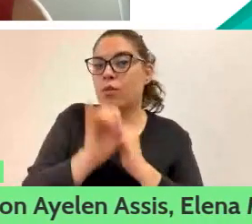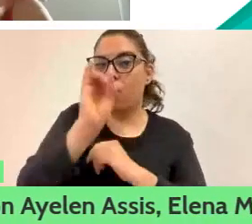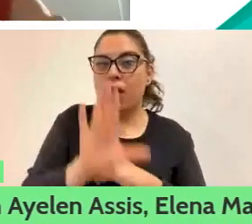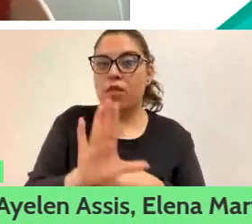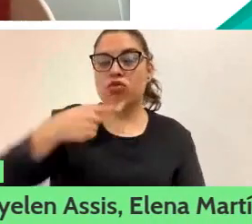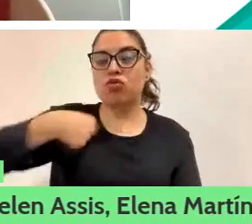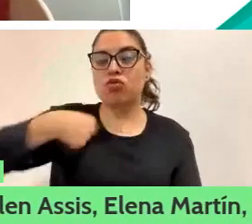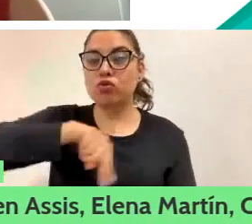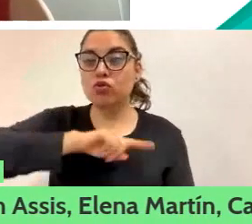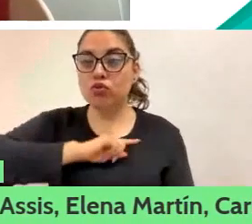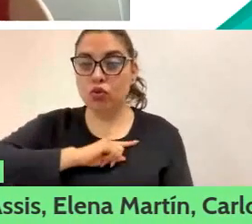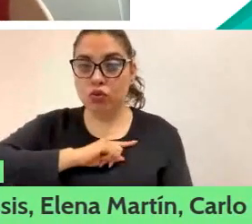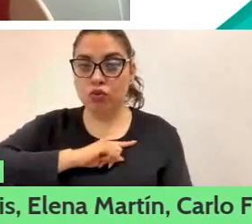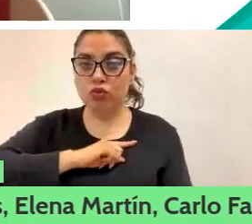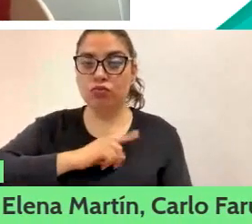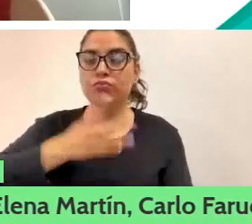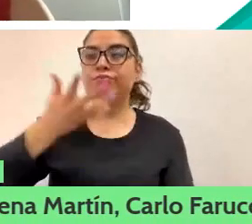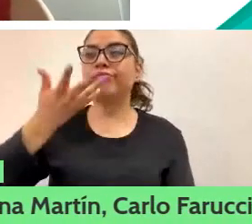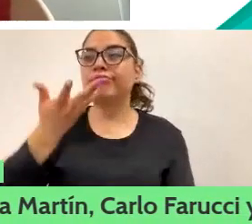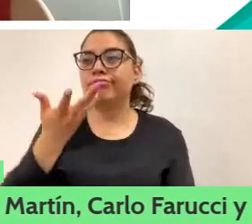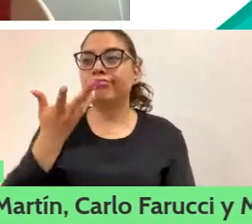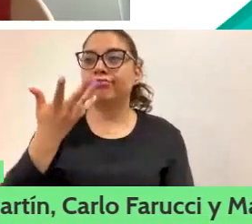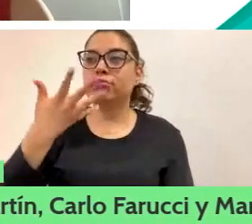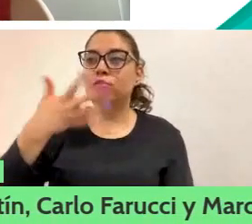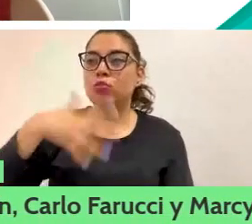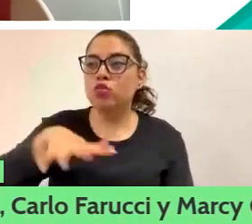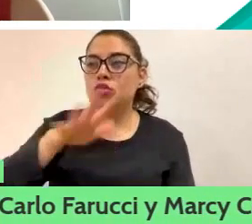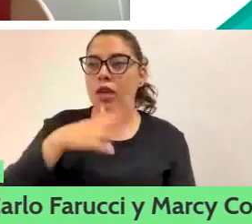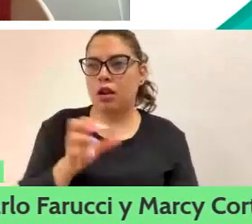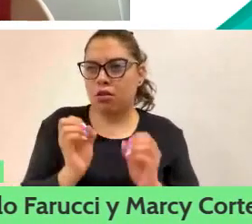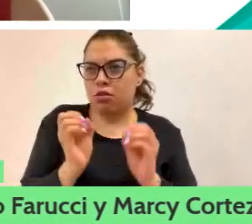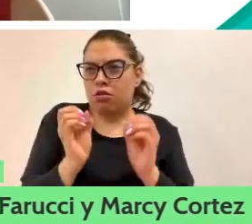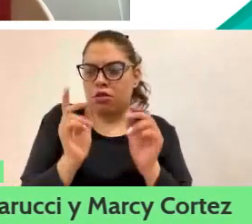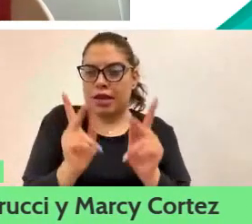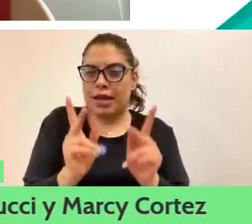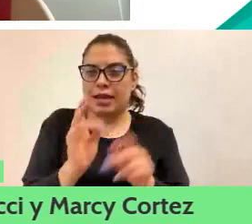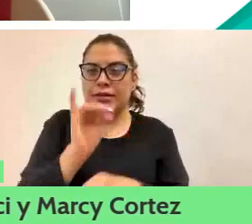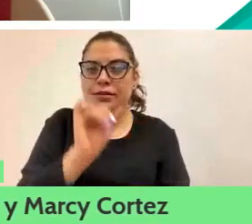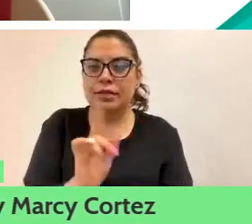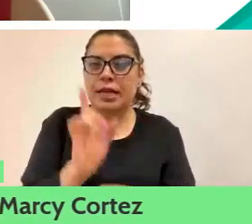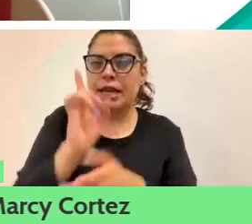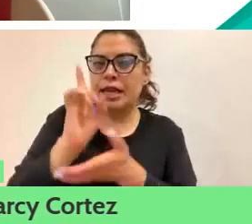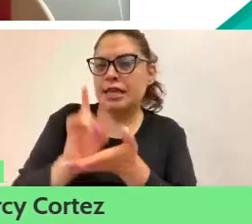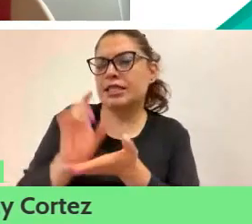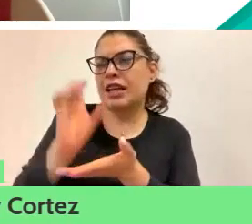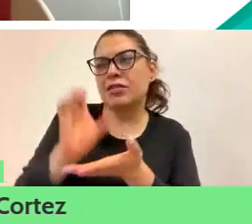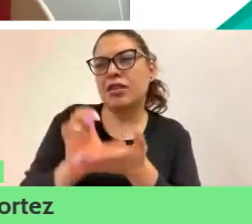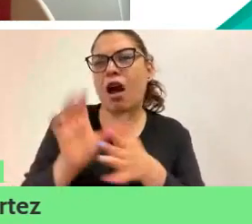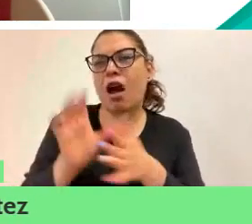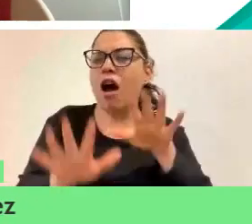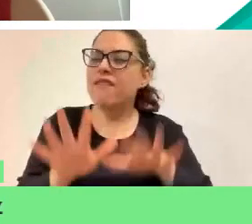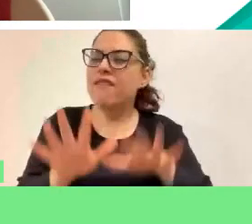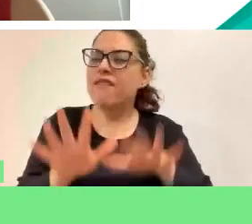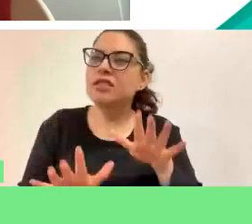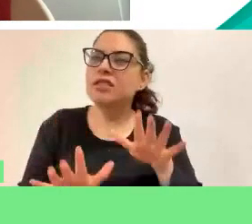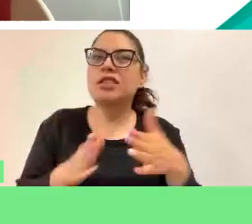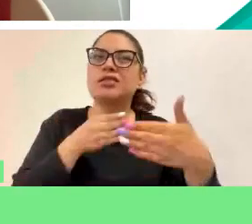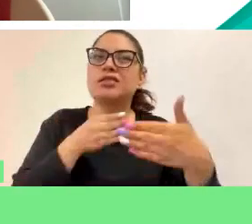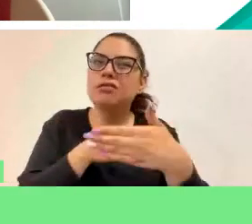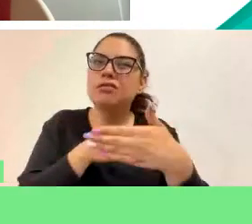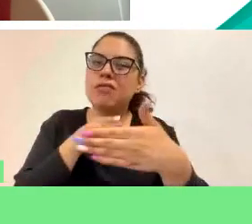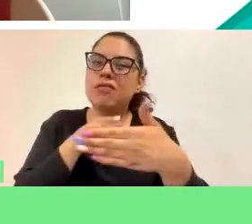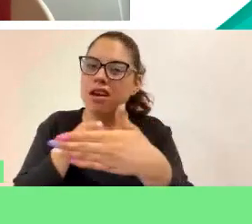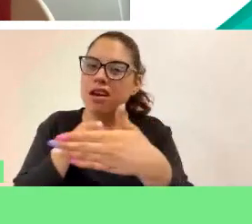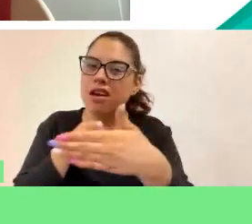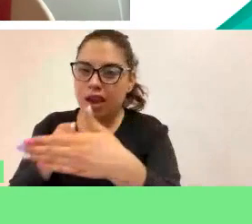buscando que esa, por ahí esa discapacidad que le genera una limitación en su día a día o en sus cinco sentidos por